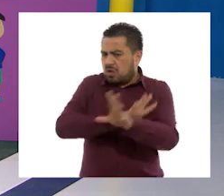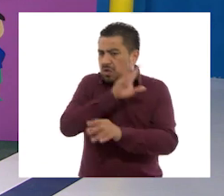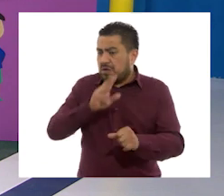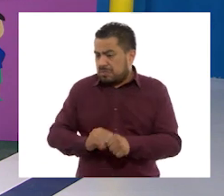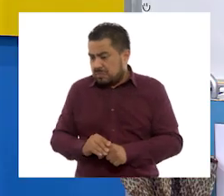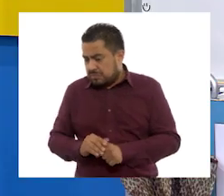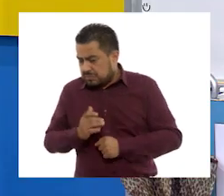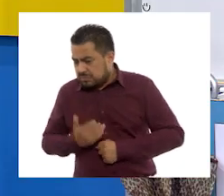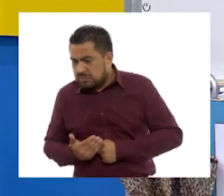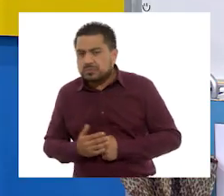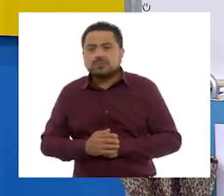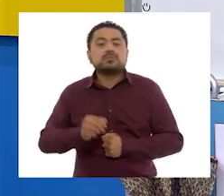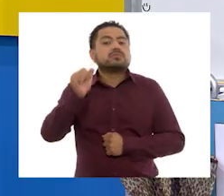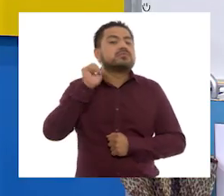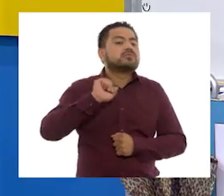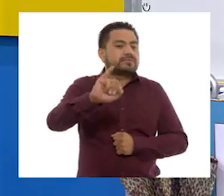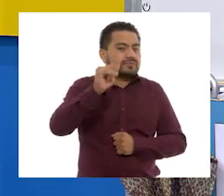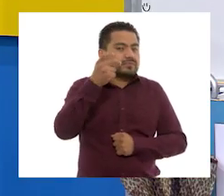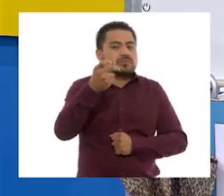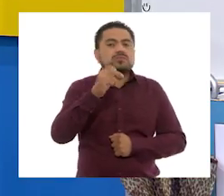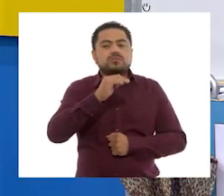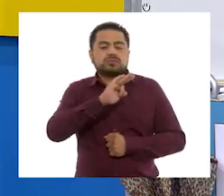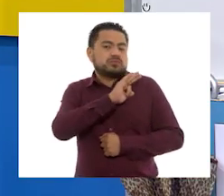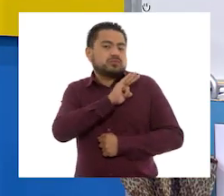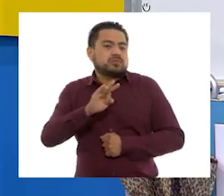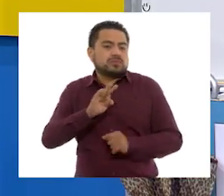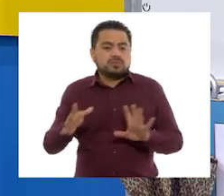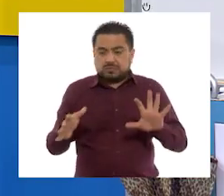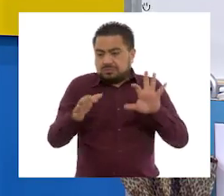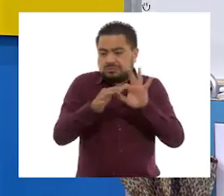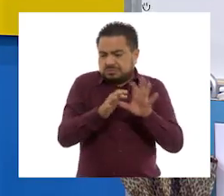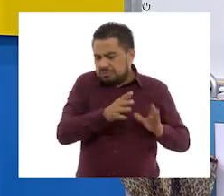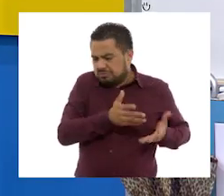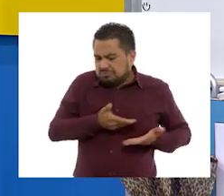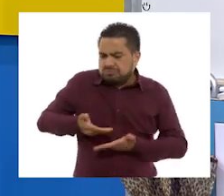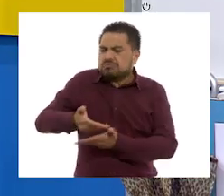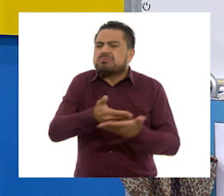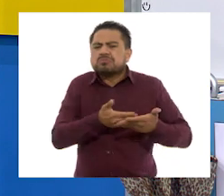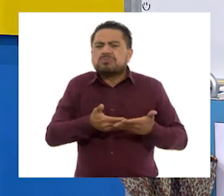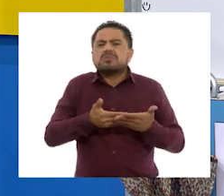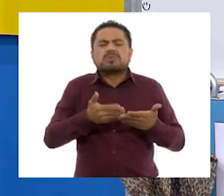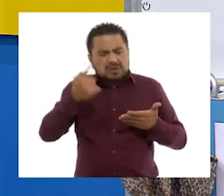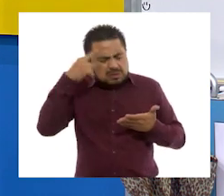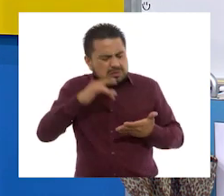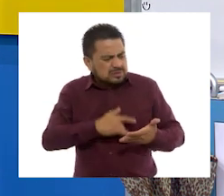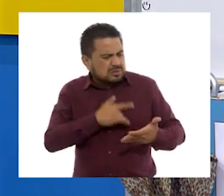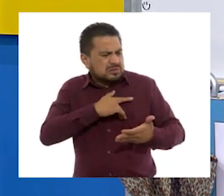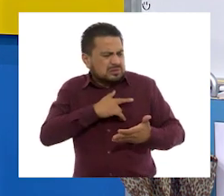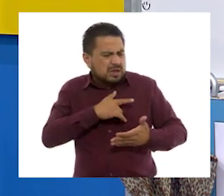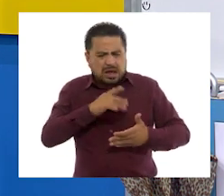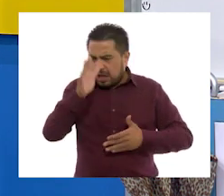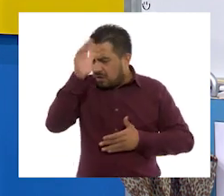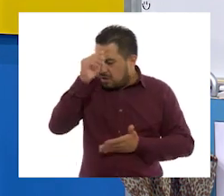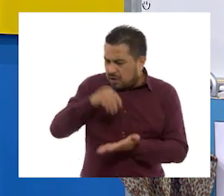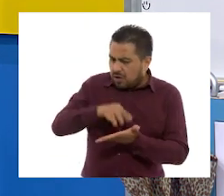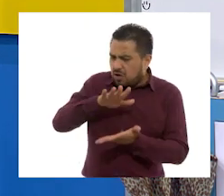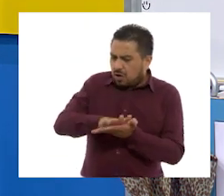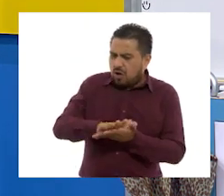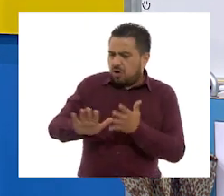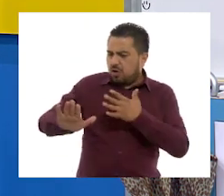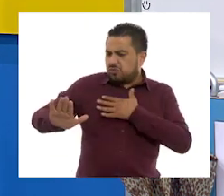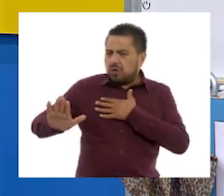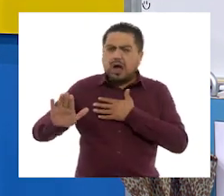¿verdad? Así es. Y así podemos conciliar las diferentes, pues, posturas, sentimientos, acuerdos, compromisos